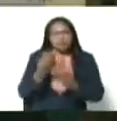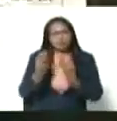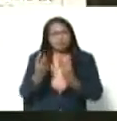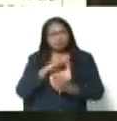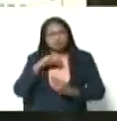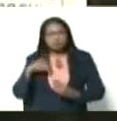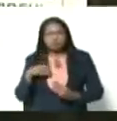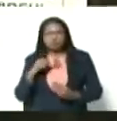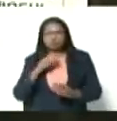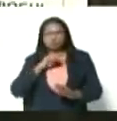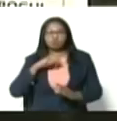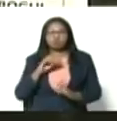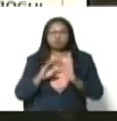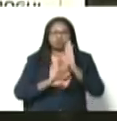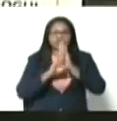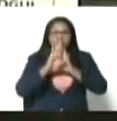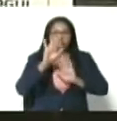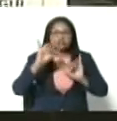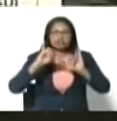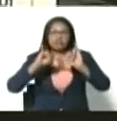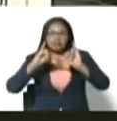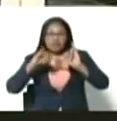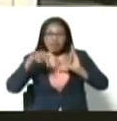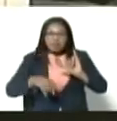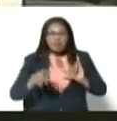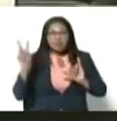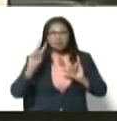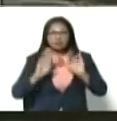nos ha hecho crecer con la ingeniería venezolana.